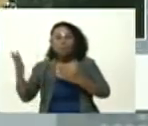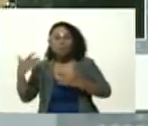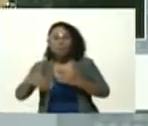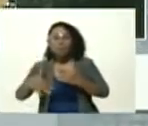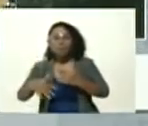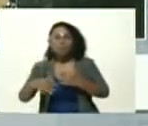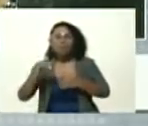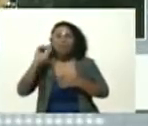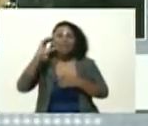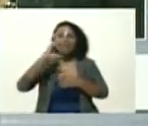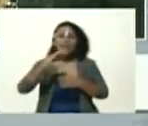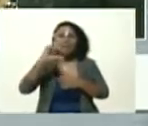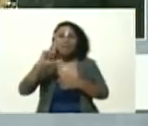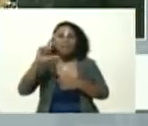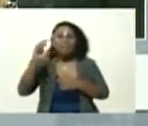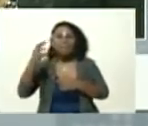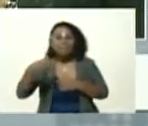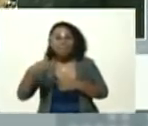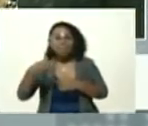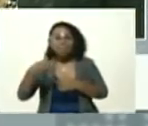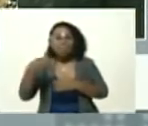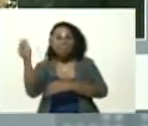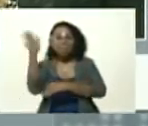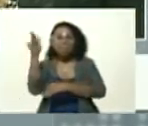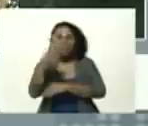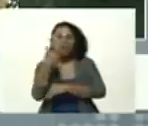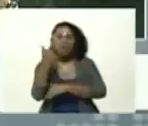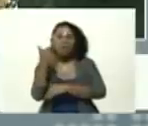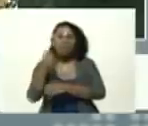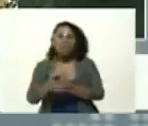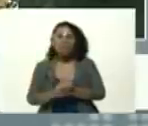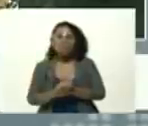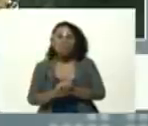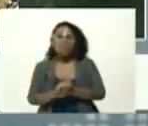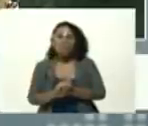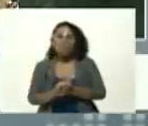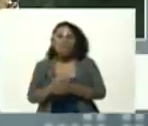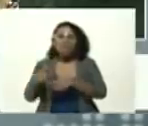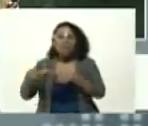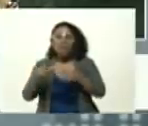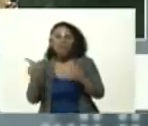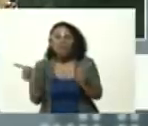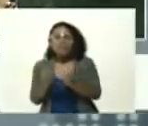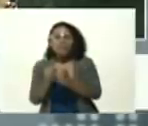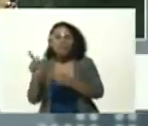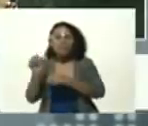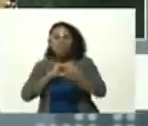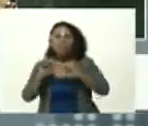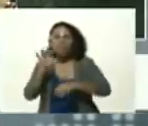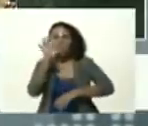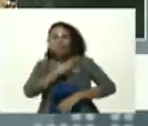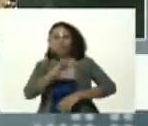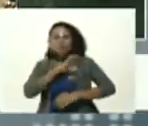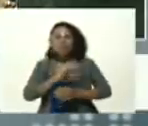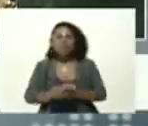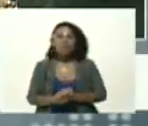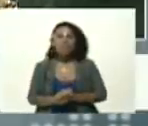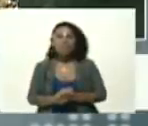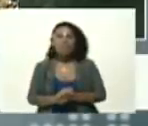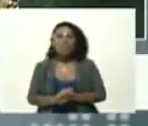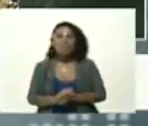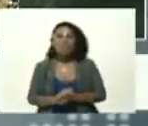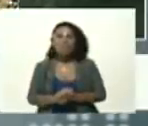del CLP, Bandera Roja. Y en la esquina sí estaba el del movimiento del socialismo.